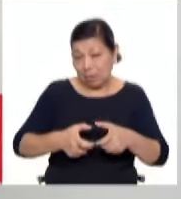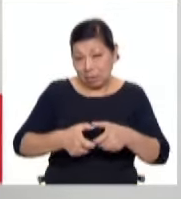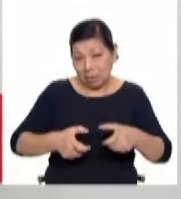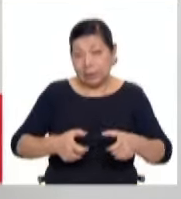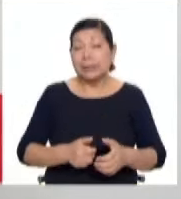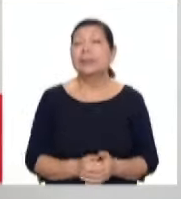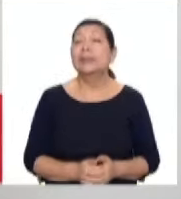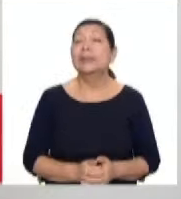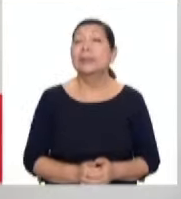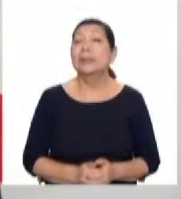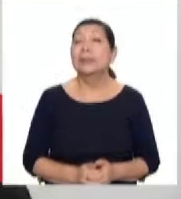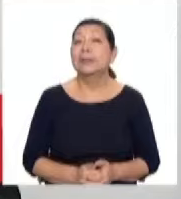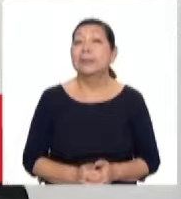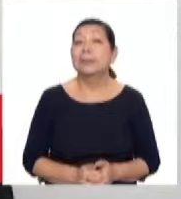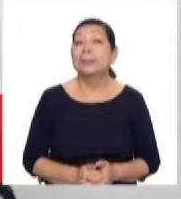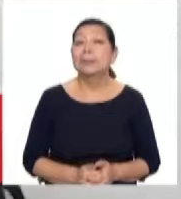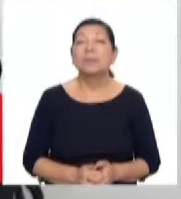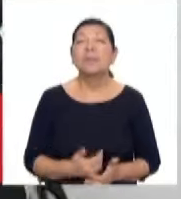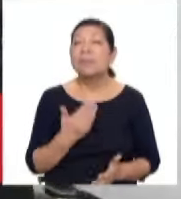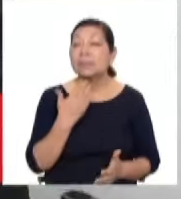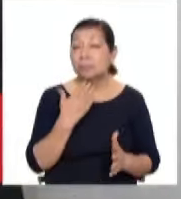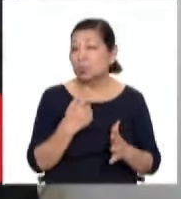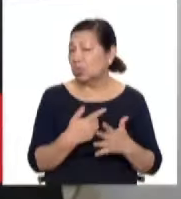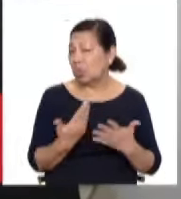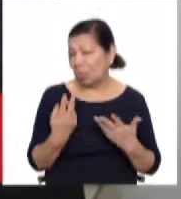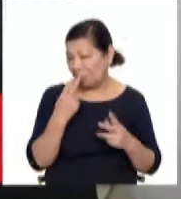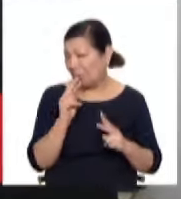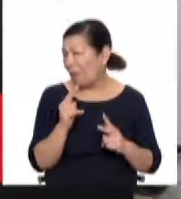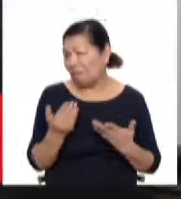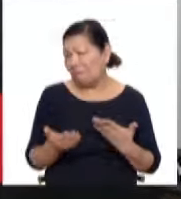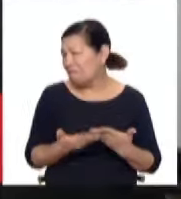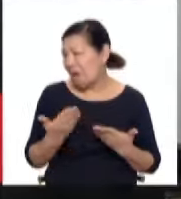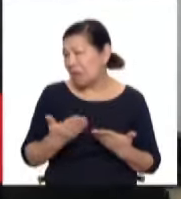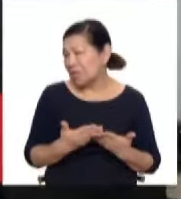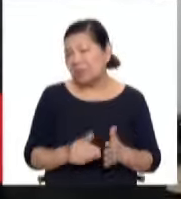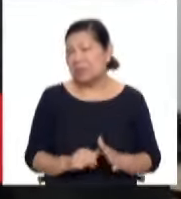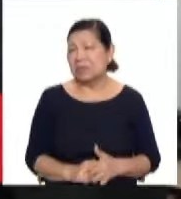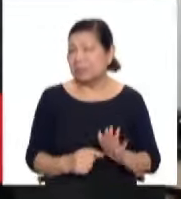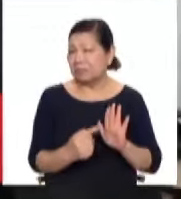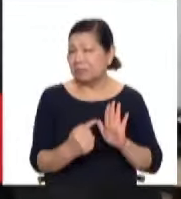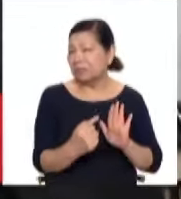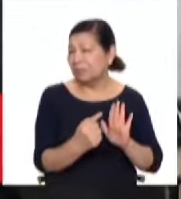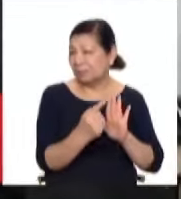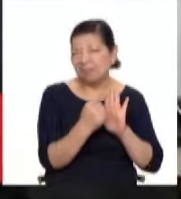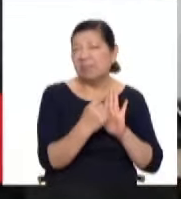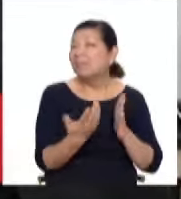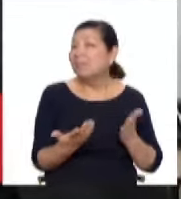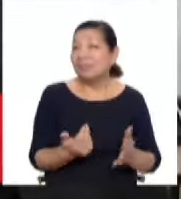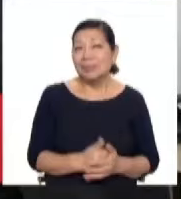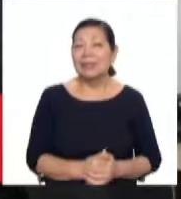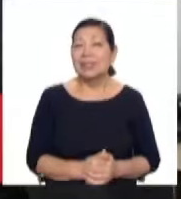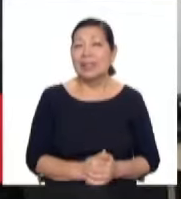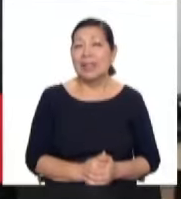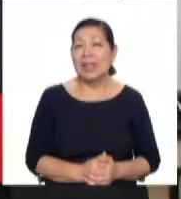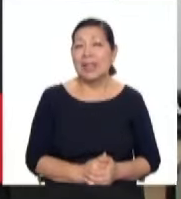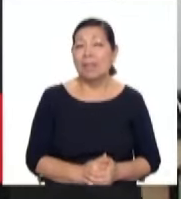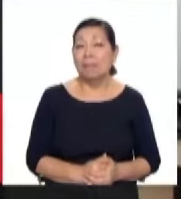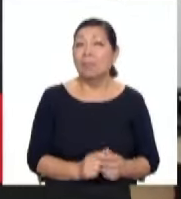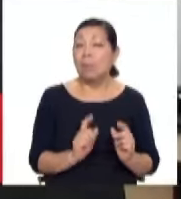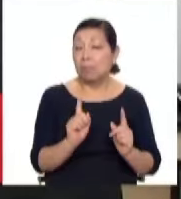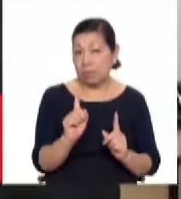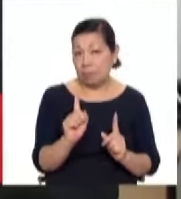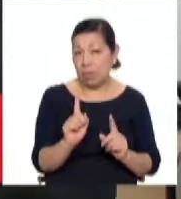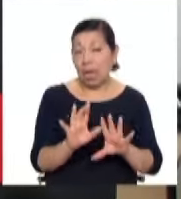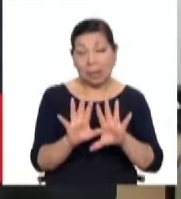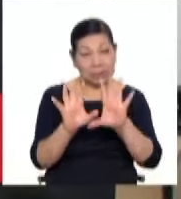una revalidación de licencia de conducir son simples, como pueden ver en el portal web del Ministerio. En principio, tiene que pasar un